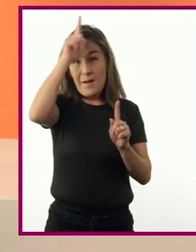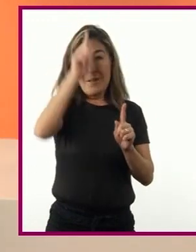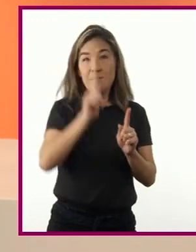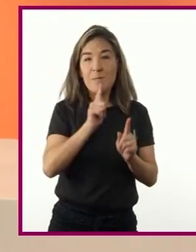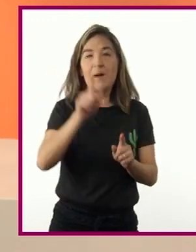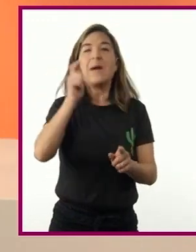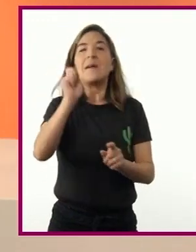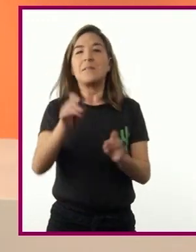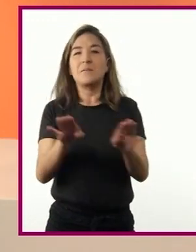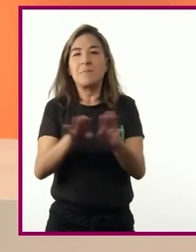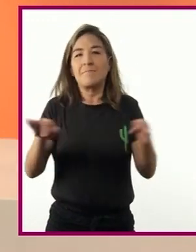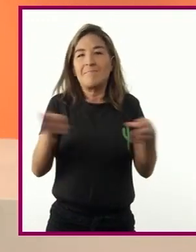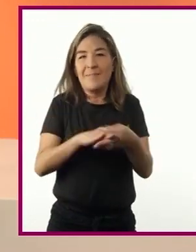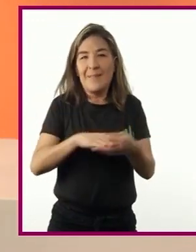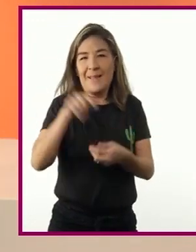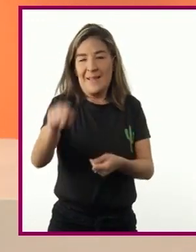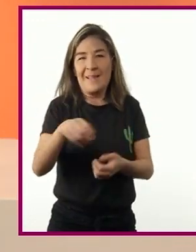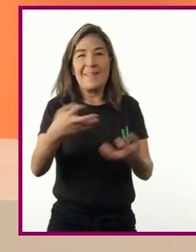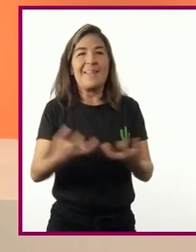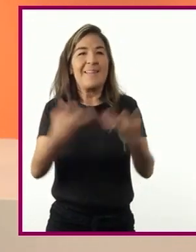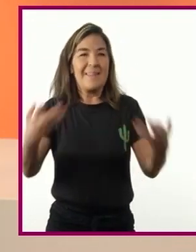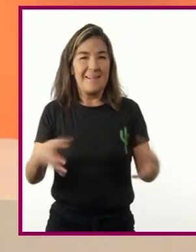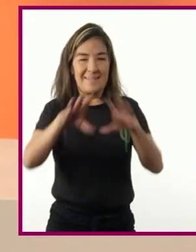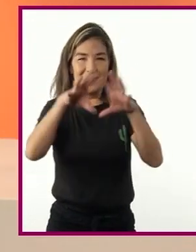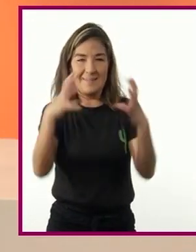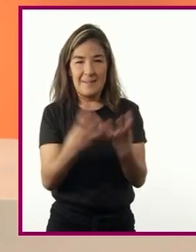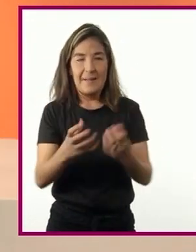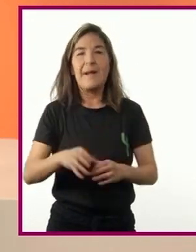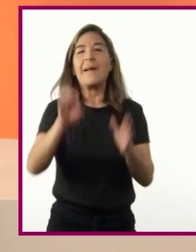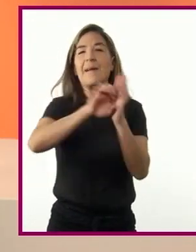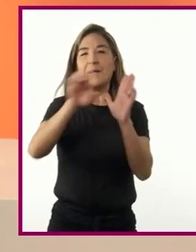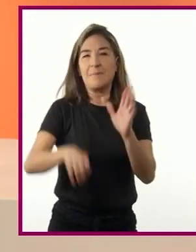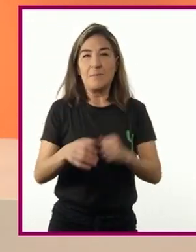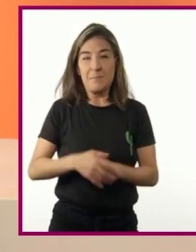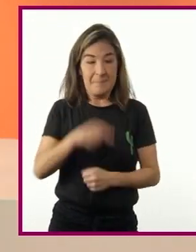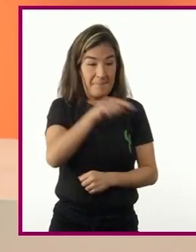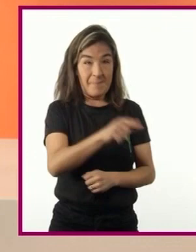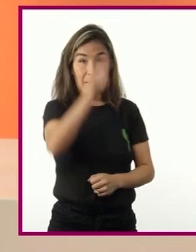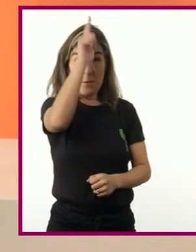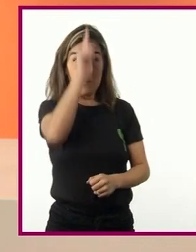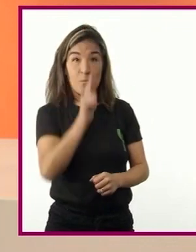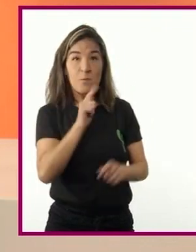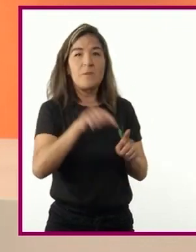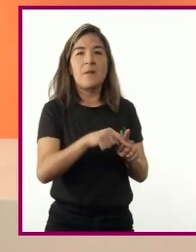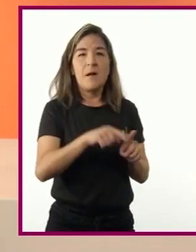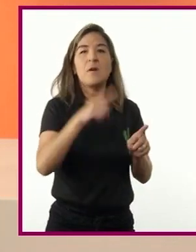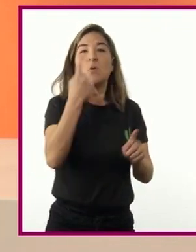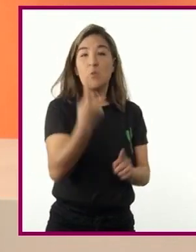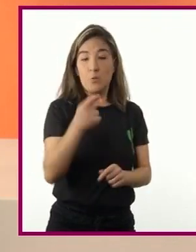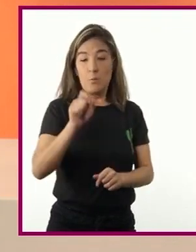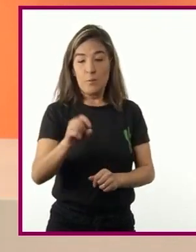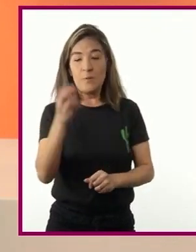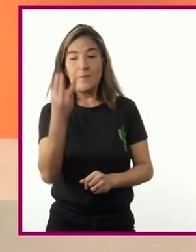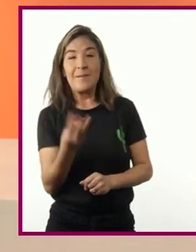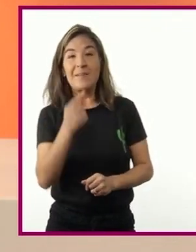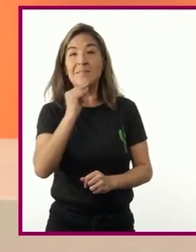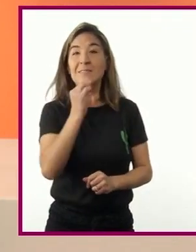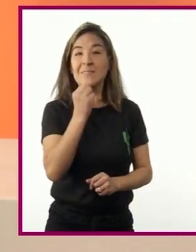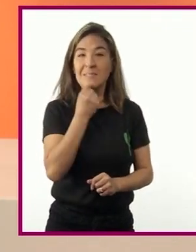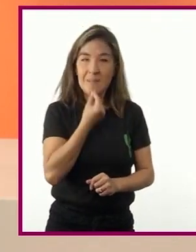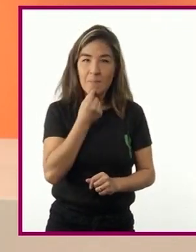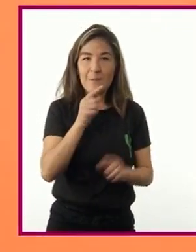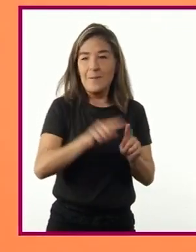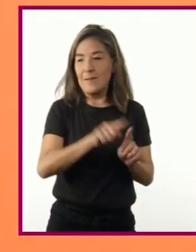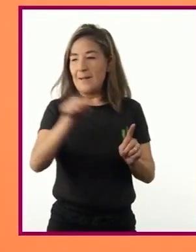en llegar a la Tierra. Entonces decimos que la Luna está a 1.3 segundos luz de